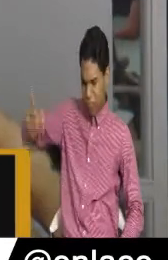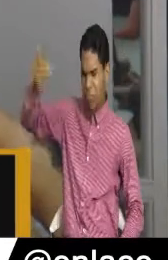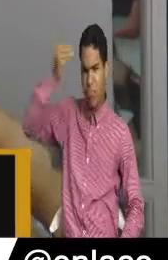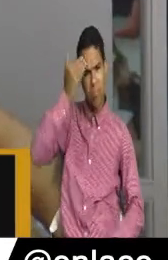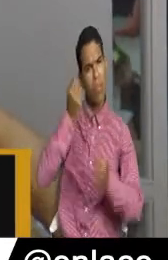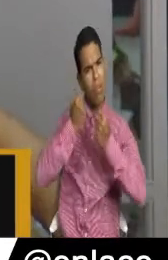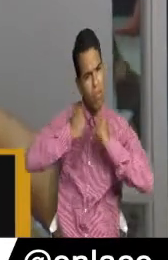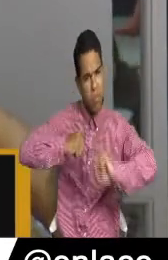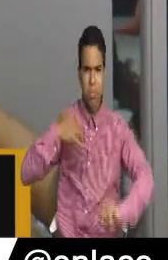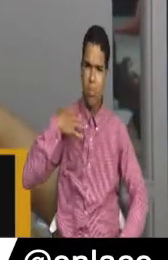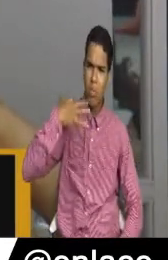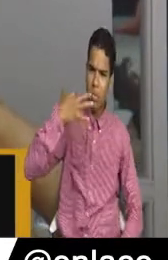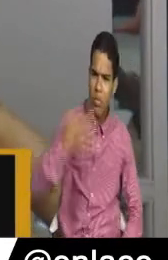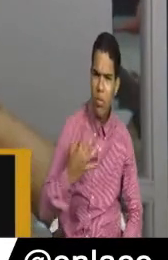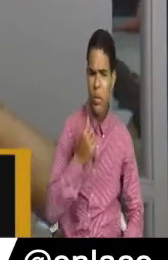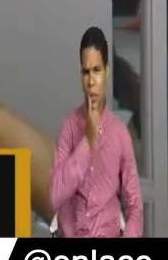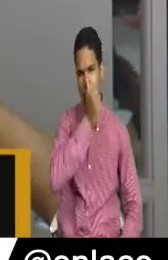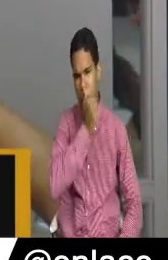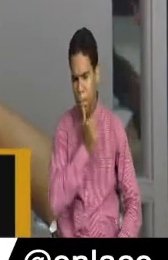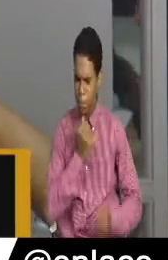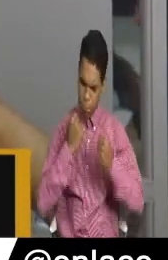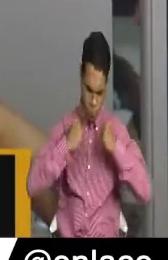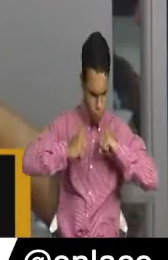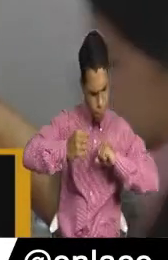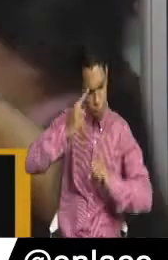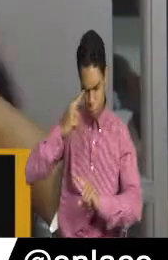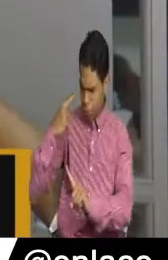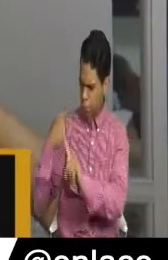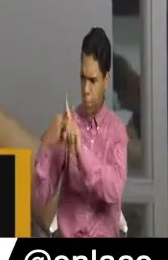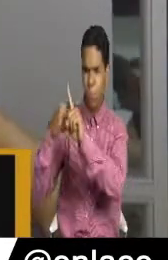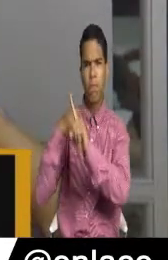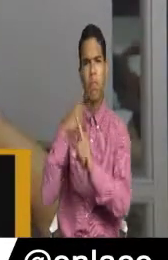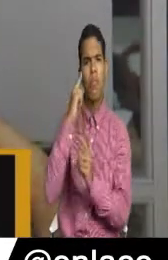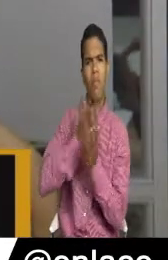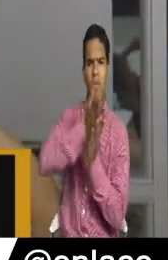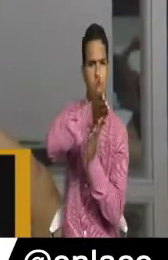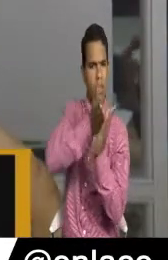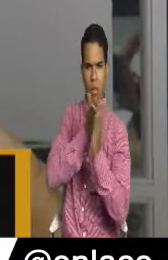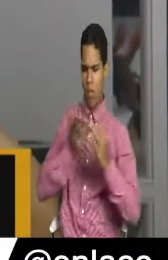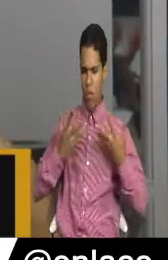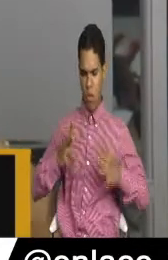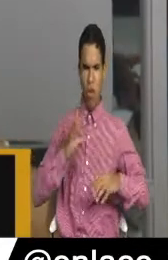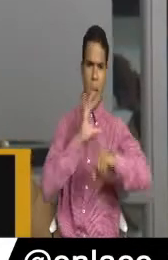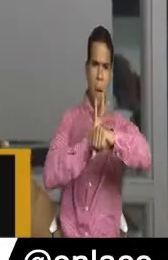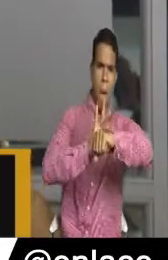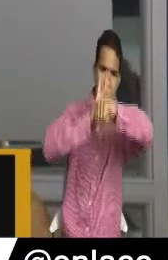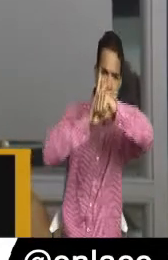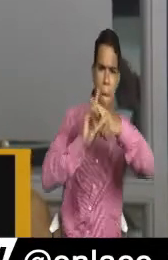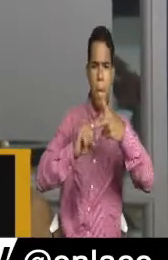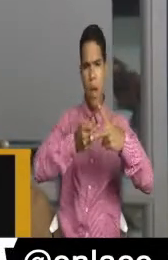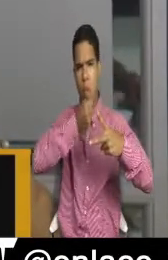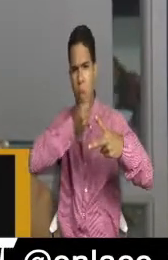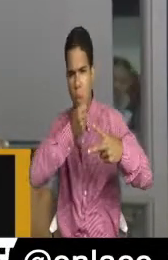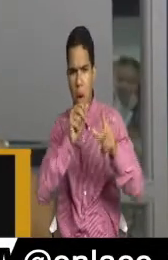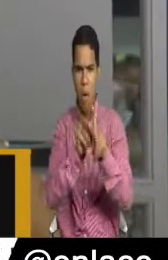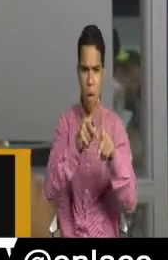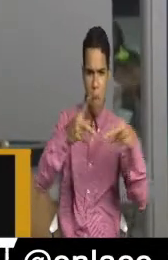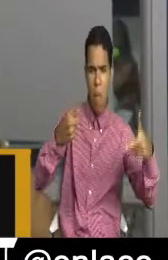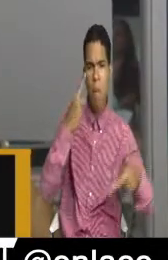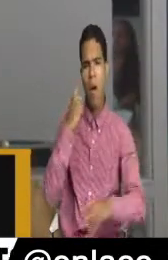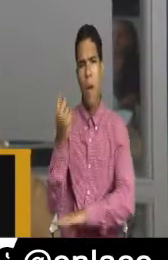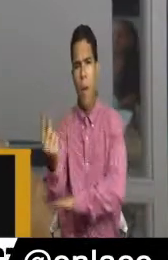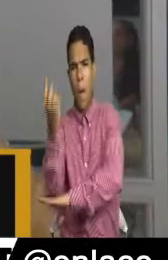con sacrificio, en cualquier área, en la medicina, en el periodismo, en la política, y pues más